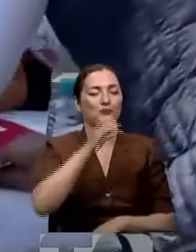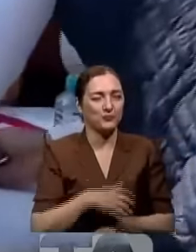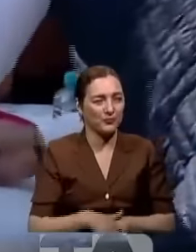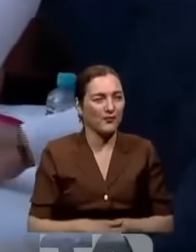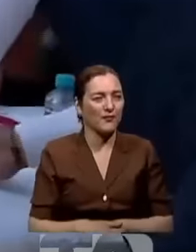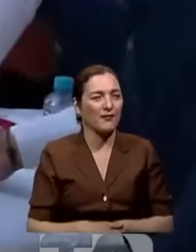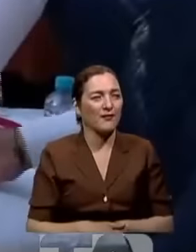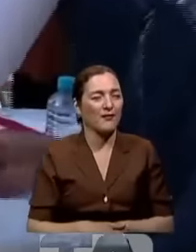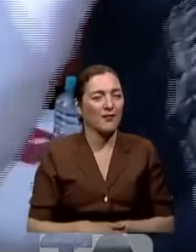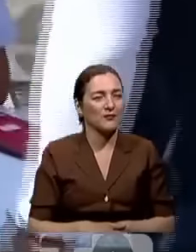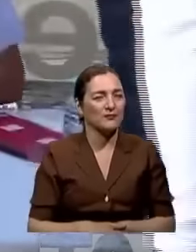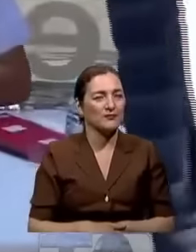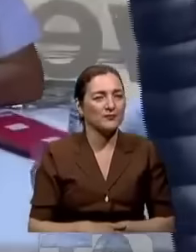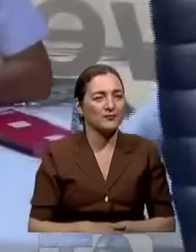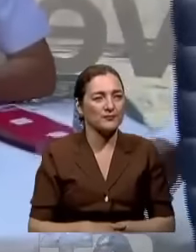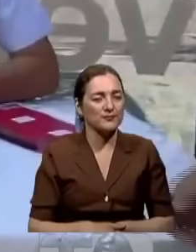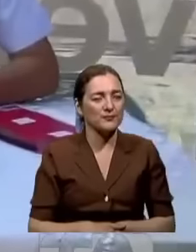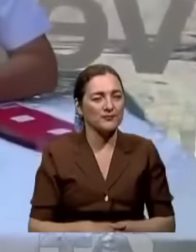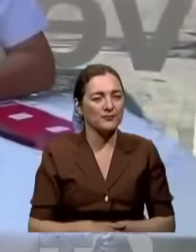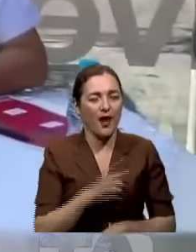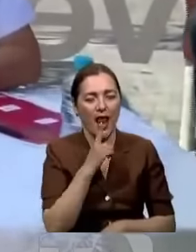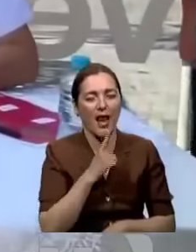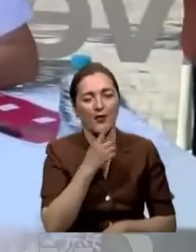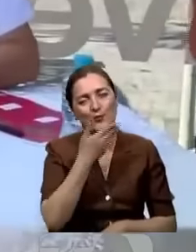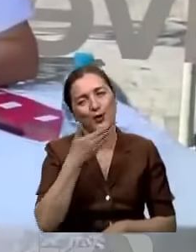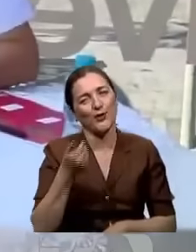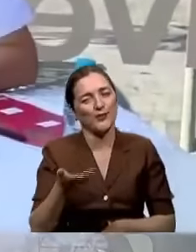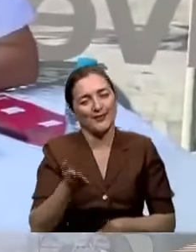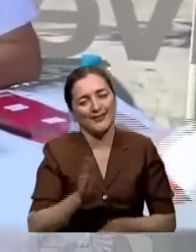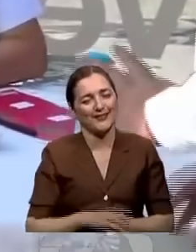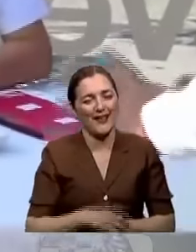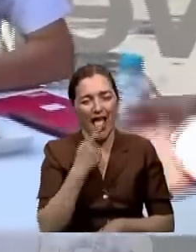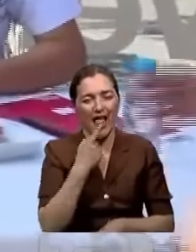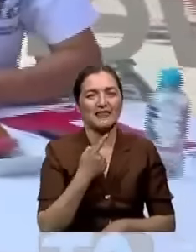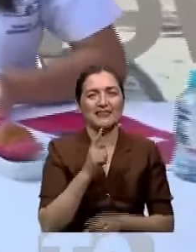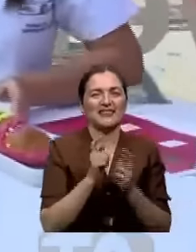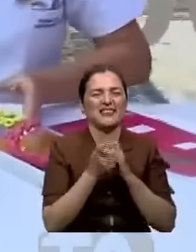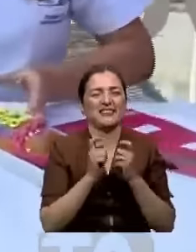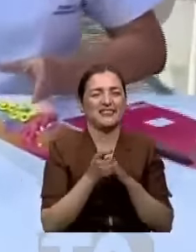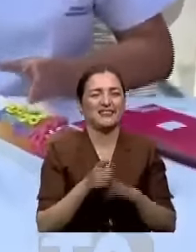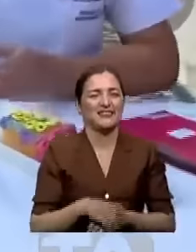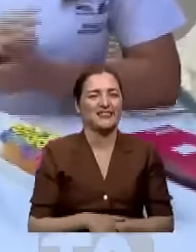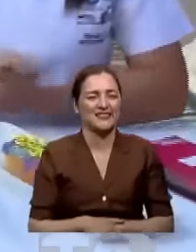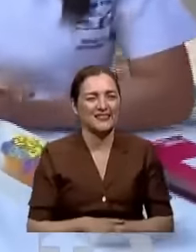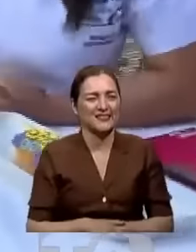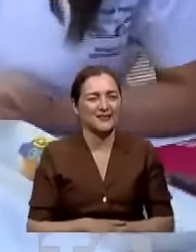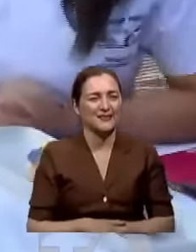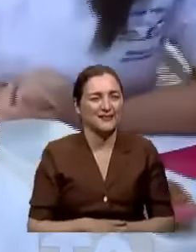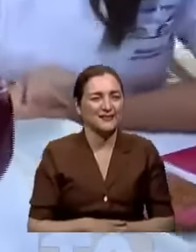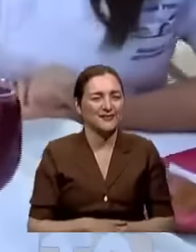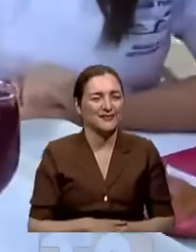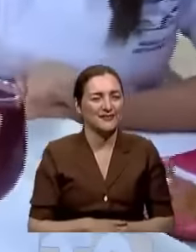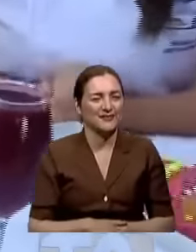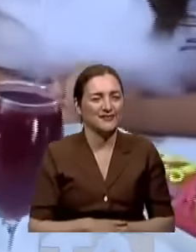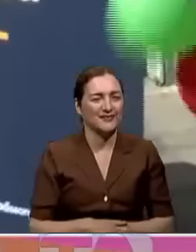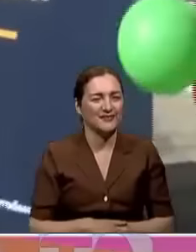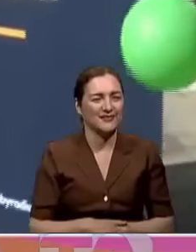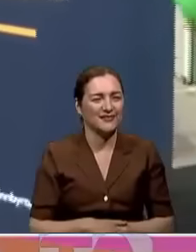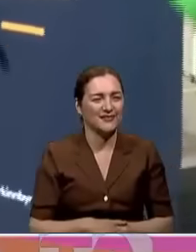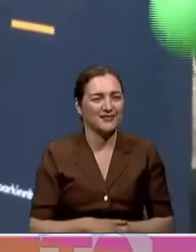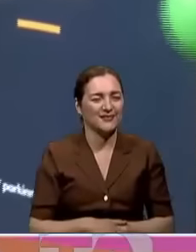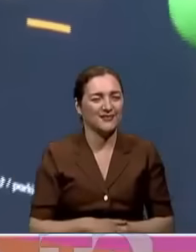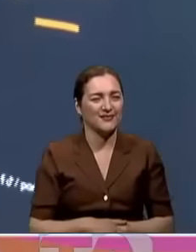sabor. Era de traer unos heladitos para cambiar el sabor y que degusten nuestras guaguas